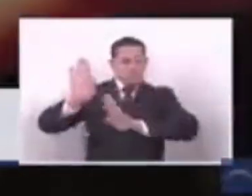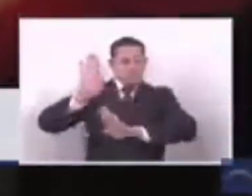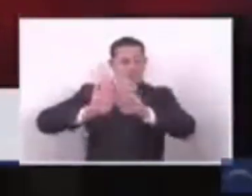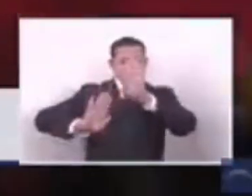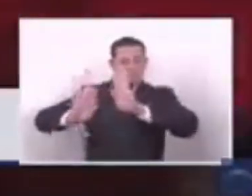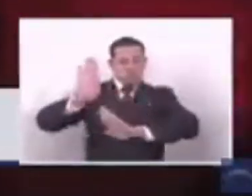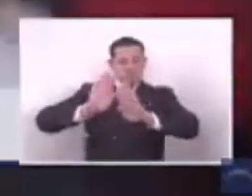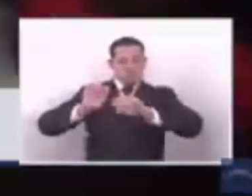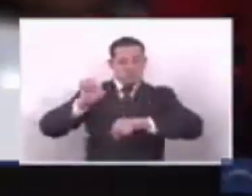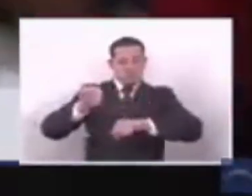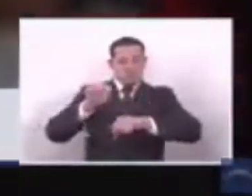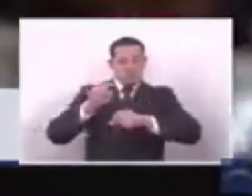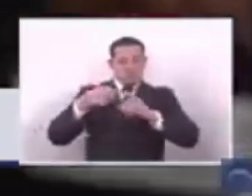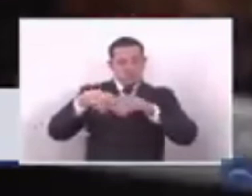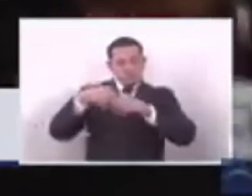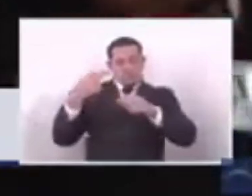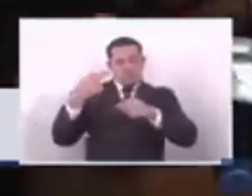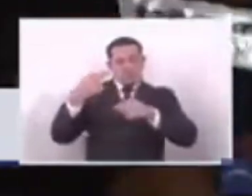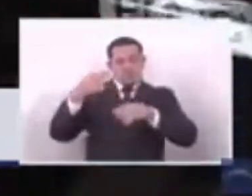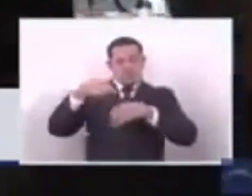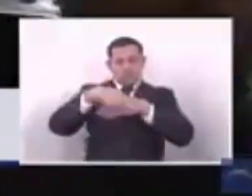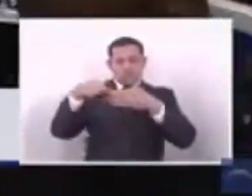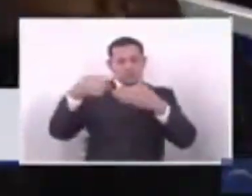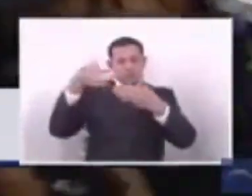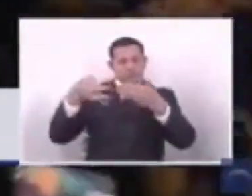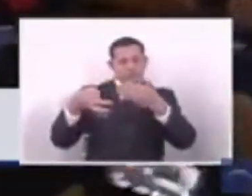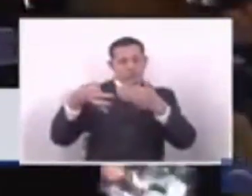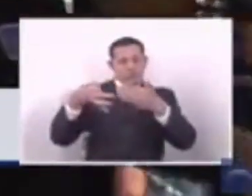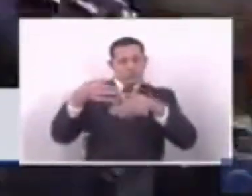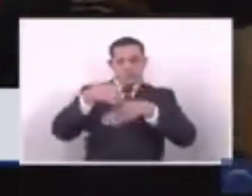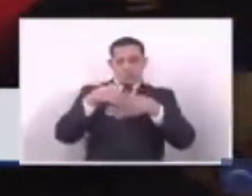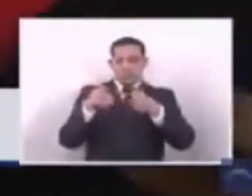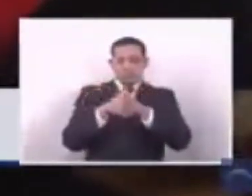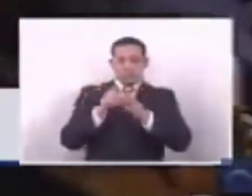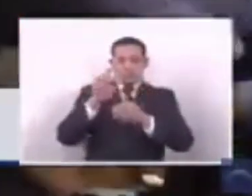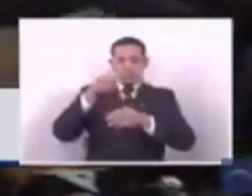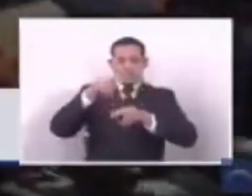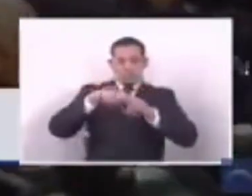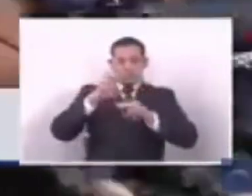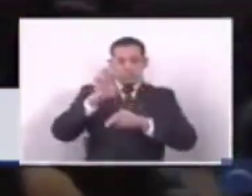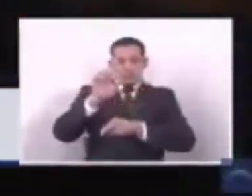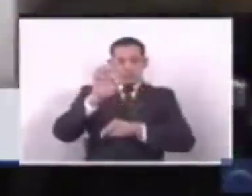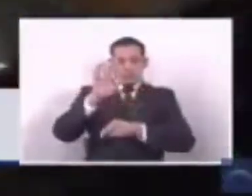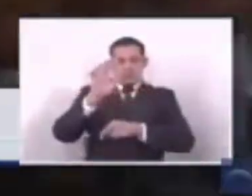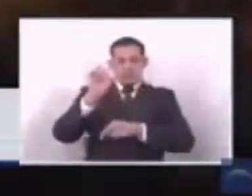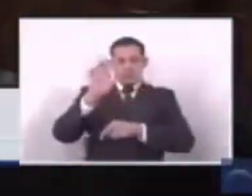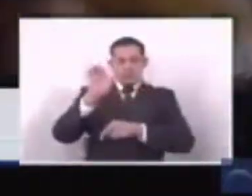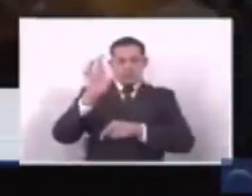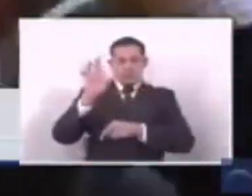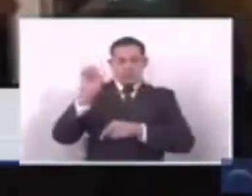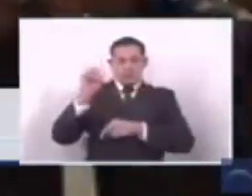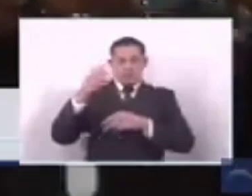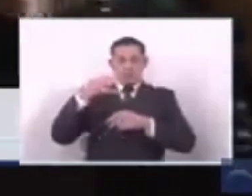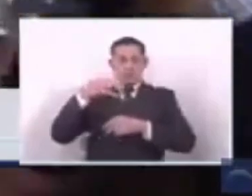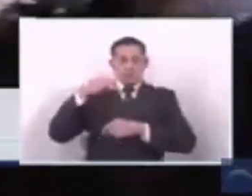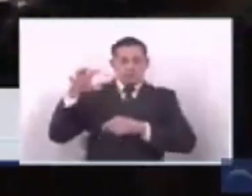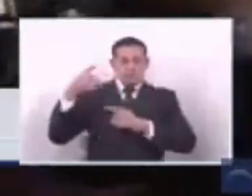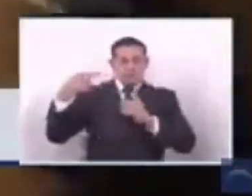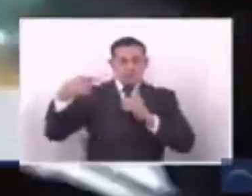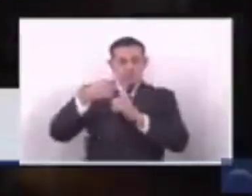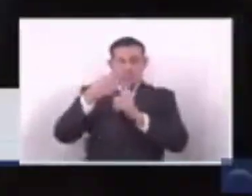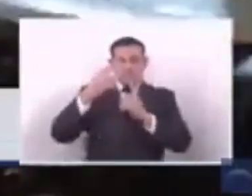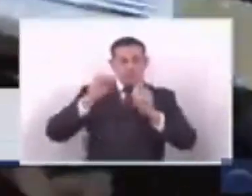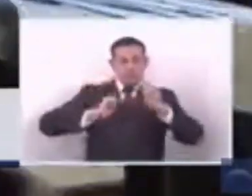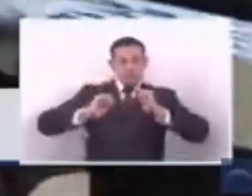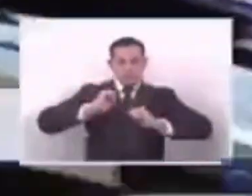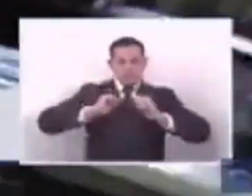Y ahí tiene usted la salida de este recinto legislativo del diputado de Arena Alberto Romero, desaforado, acusado de actos